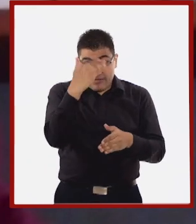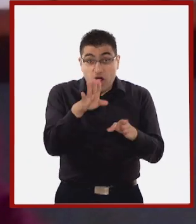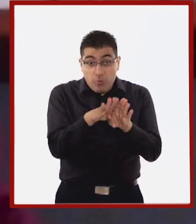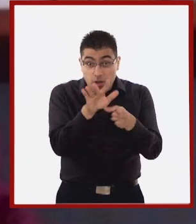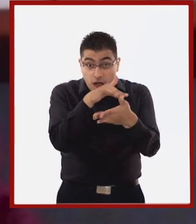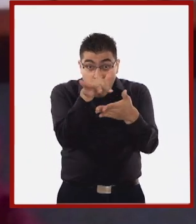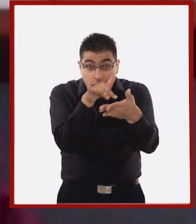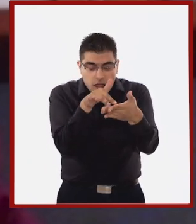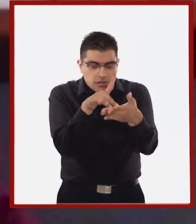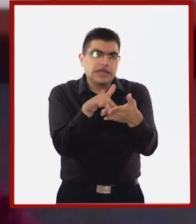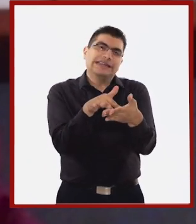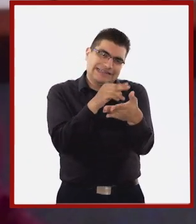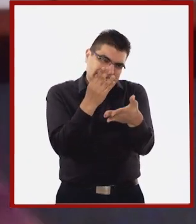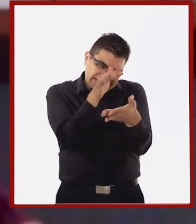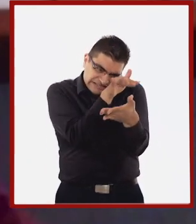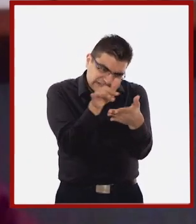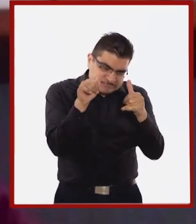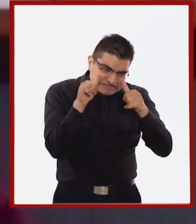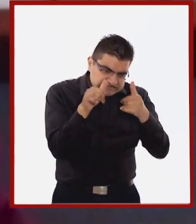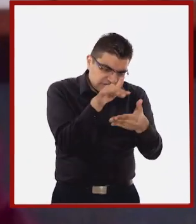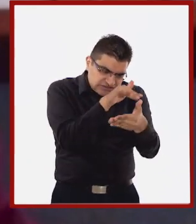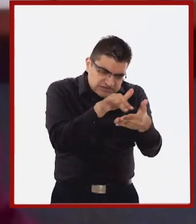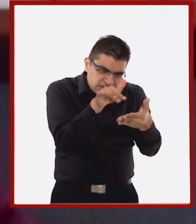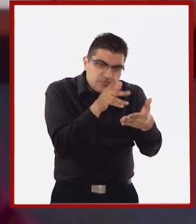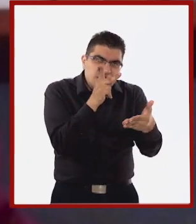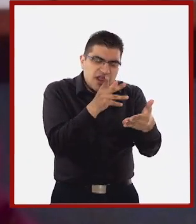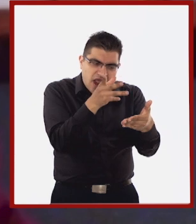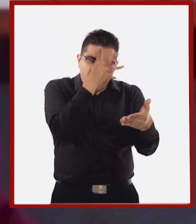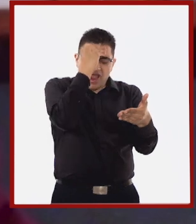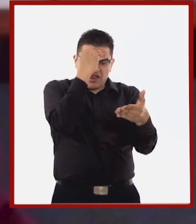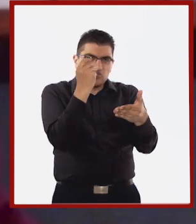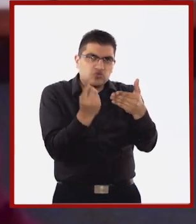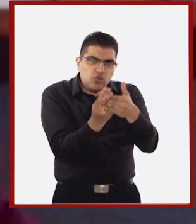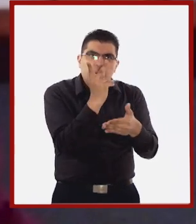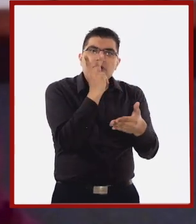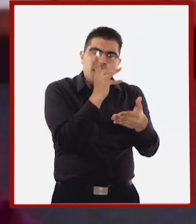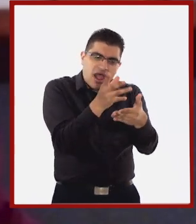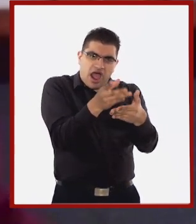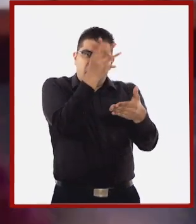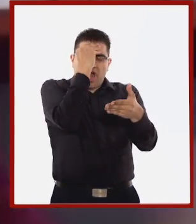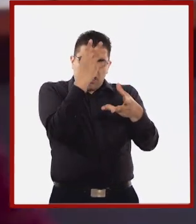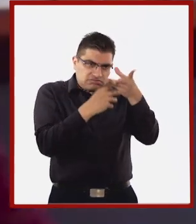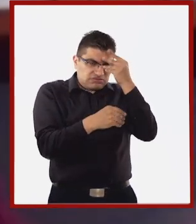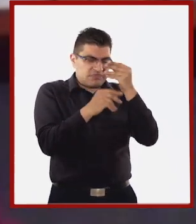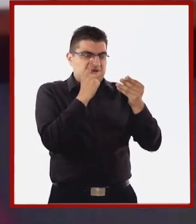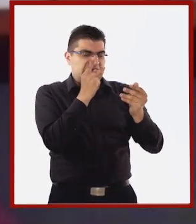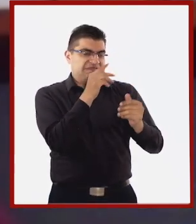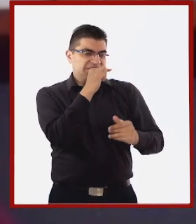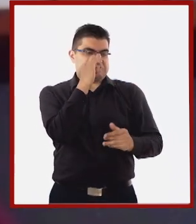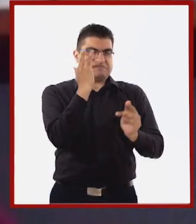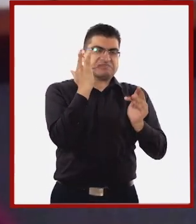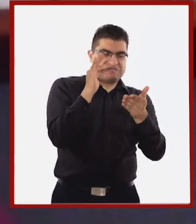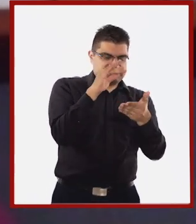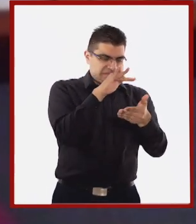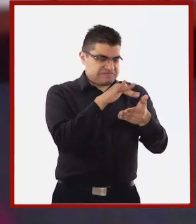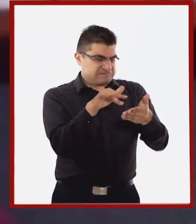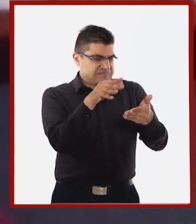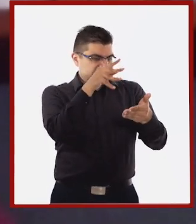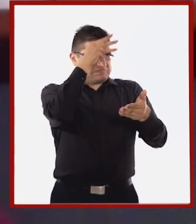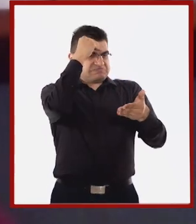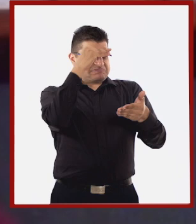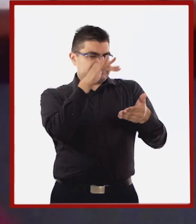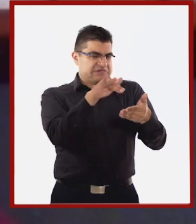La mejor manera no solamente de adquirir nuevo vocabulario, de adquirir vocabulario más sofisticado, ¿no? Por decirlo de alguna manera,